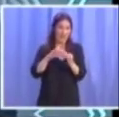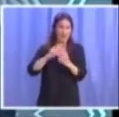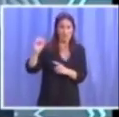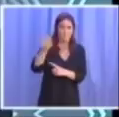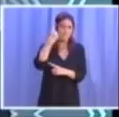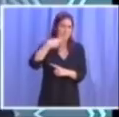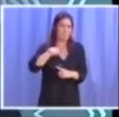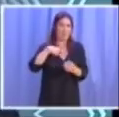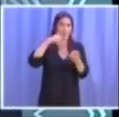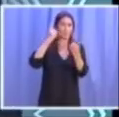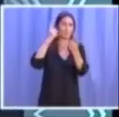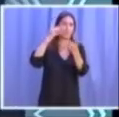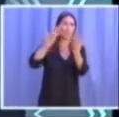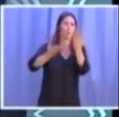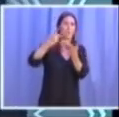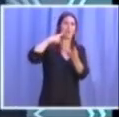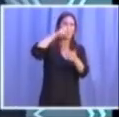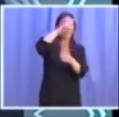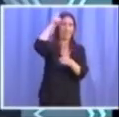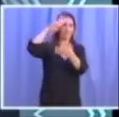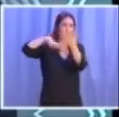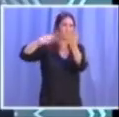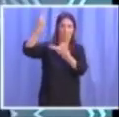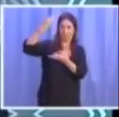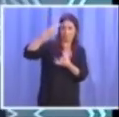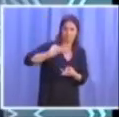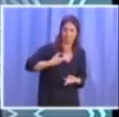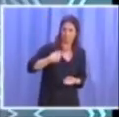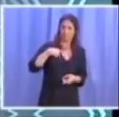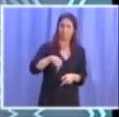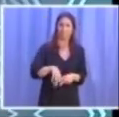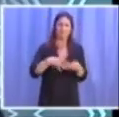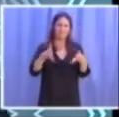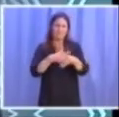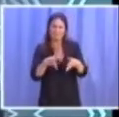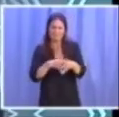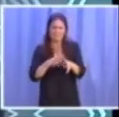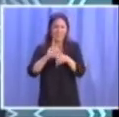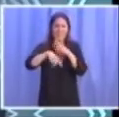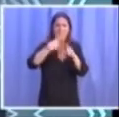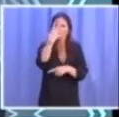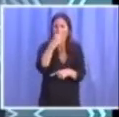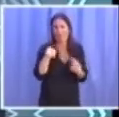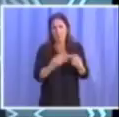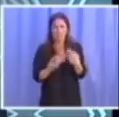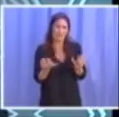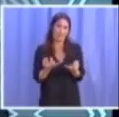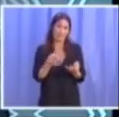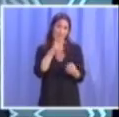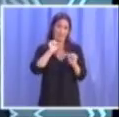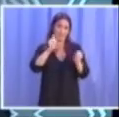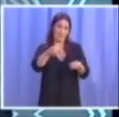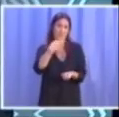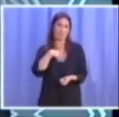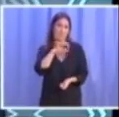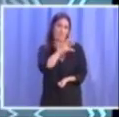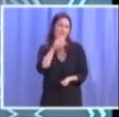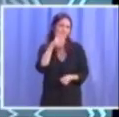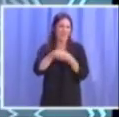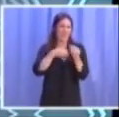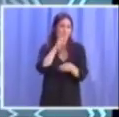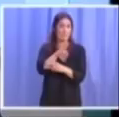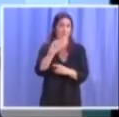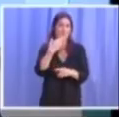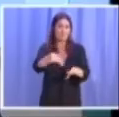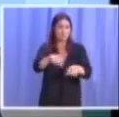Barcelona y no en el sentido que nos gustaría? ¿Qué vamos a hacer con las infraestructuras? ¿Qué toca después del AVE? Empezamos por usted, señor Pérez. ¿Qué va a hacer el PP